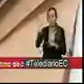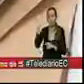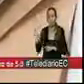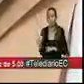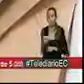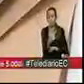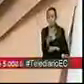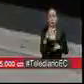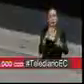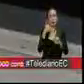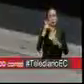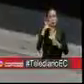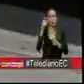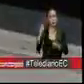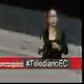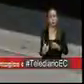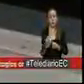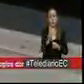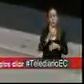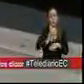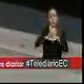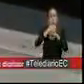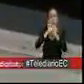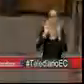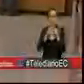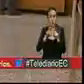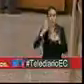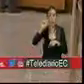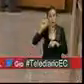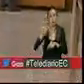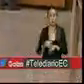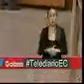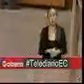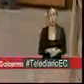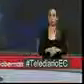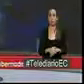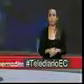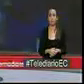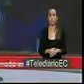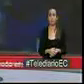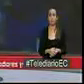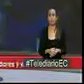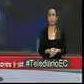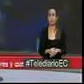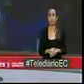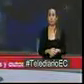crédito a la entrada en vigencia de la resolución. Verónica Rivadeneira, Medios Públicos.